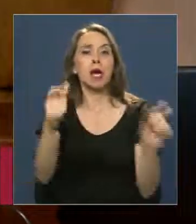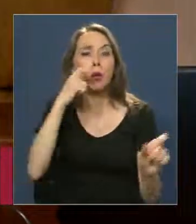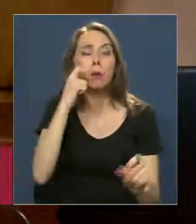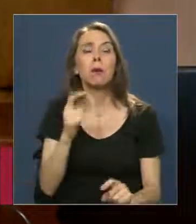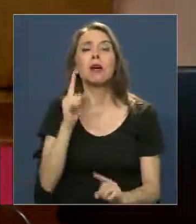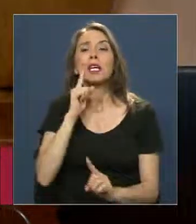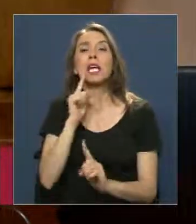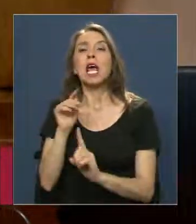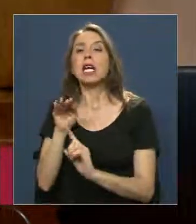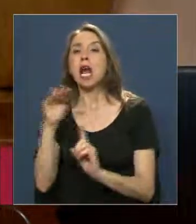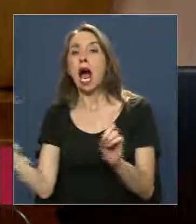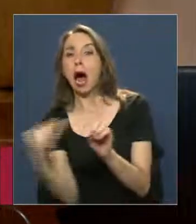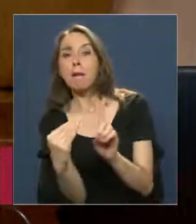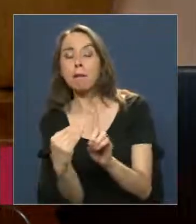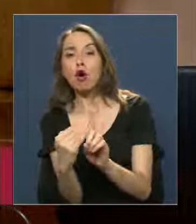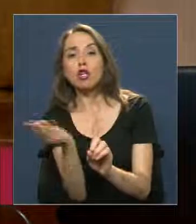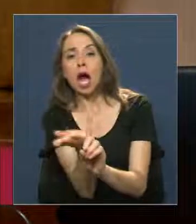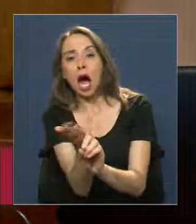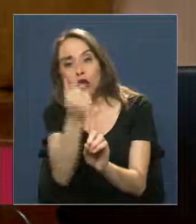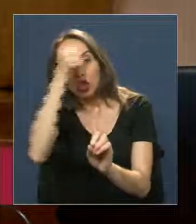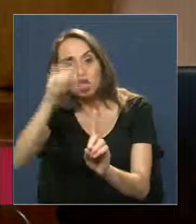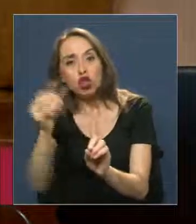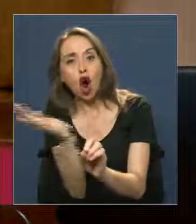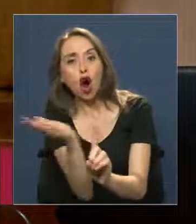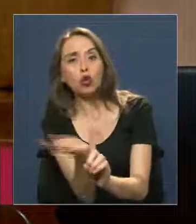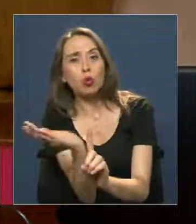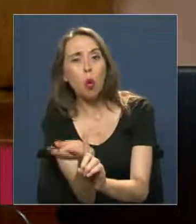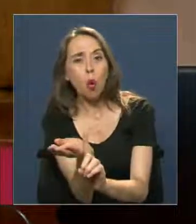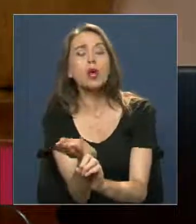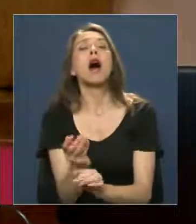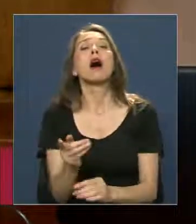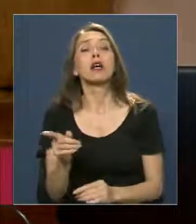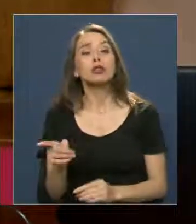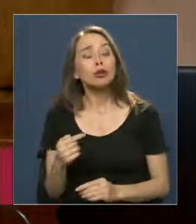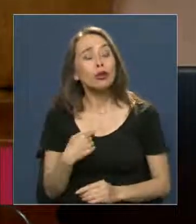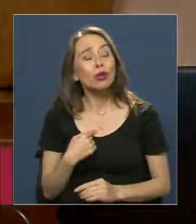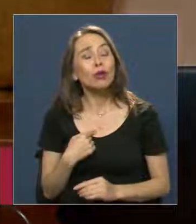yo me quedo con la segunda parte, tratando de proteger,